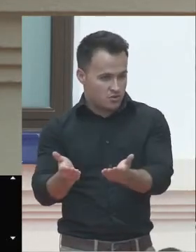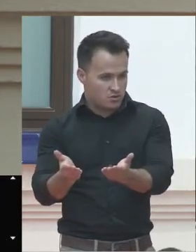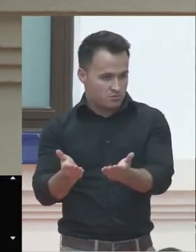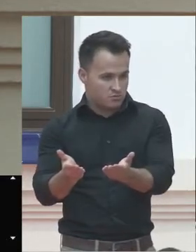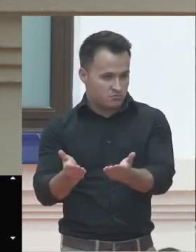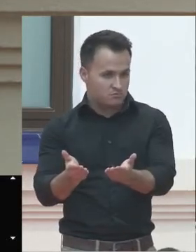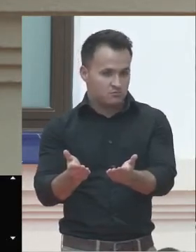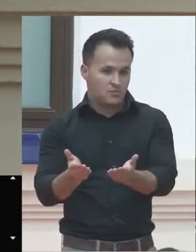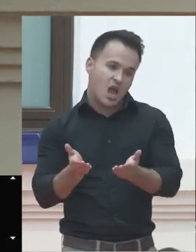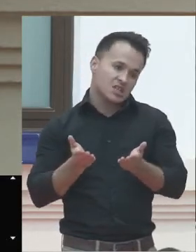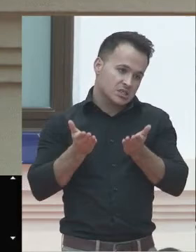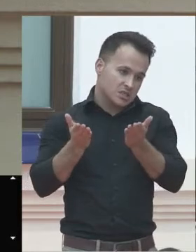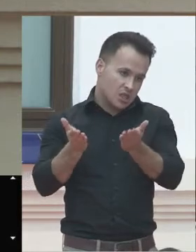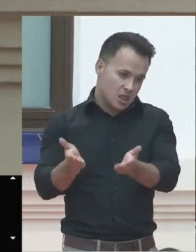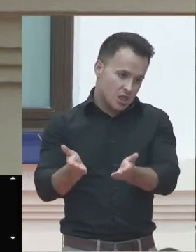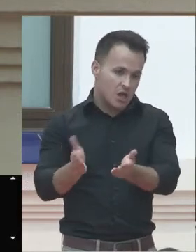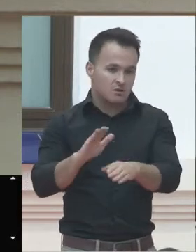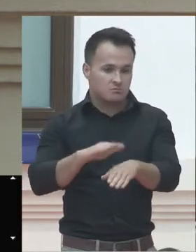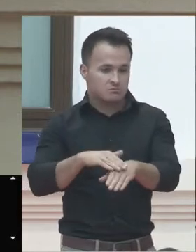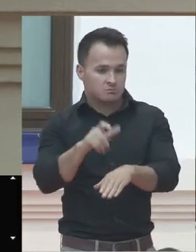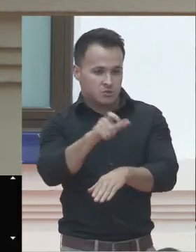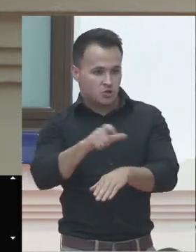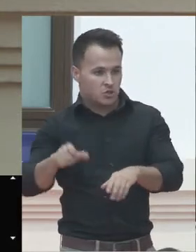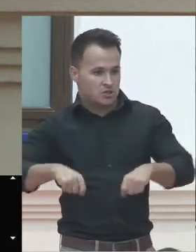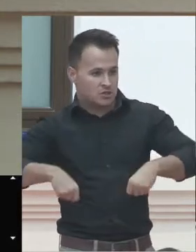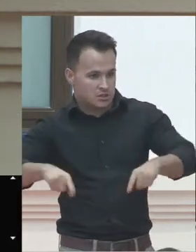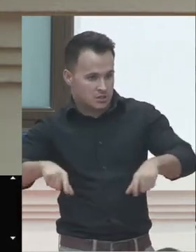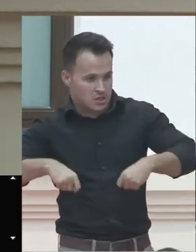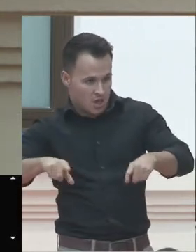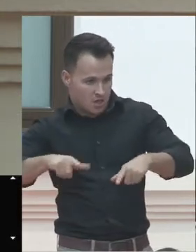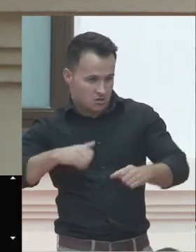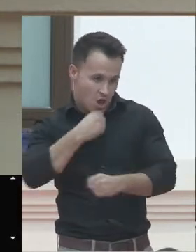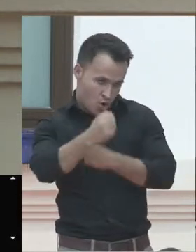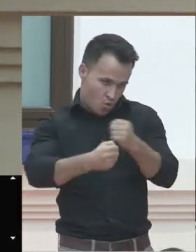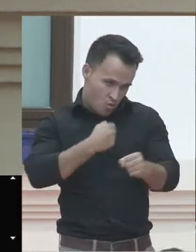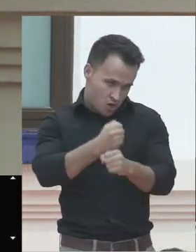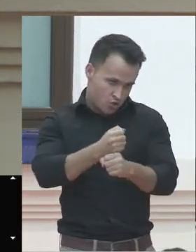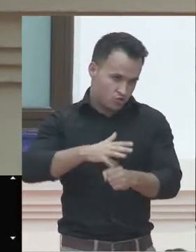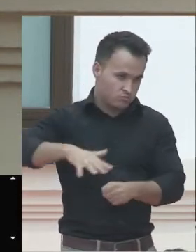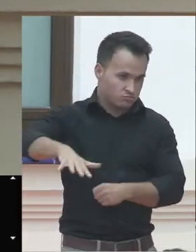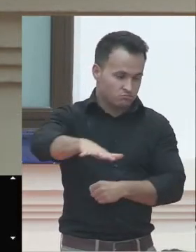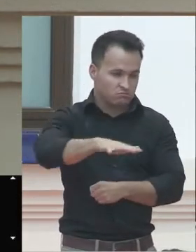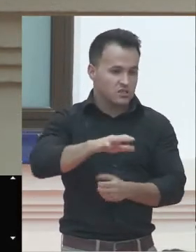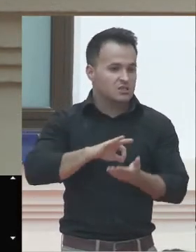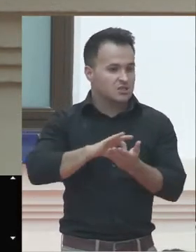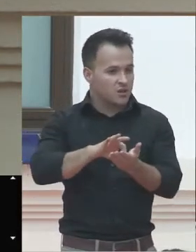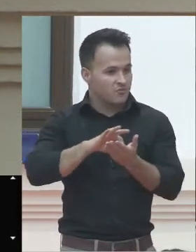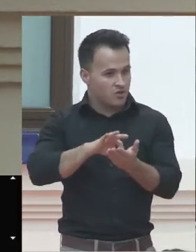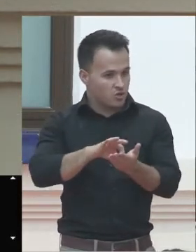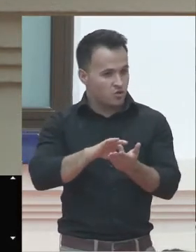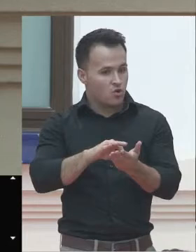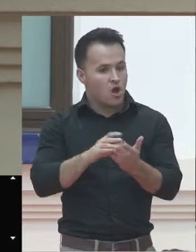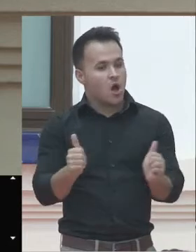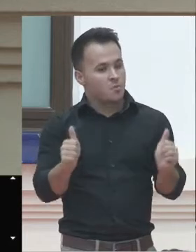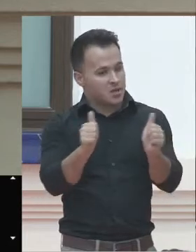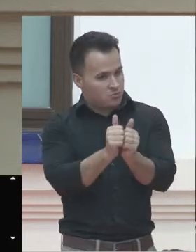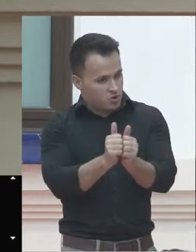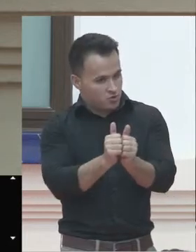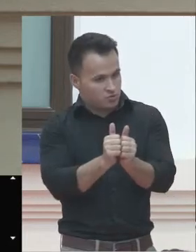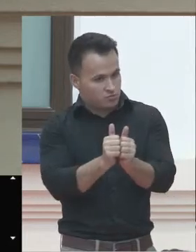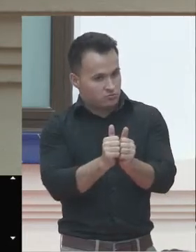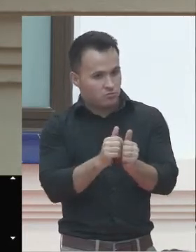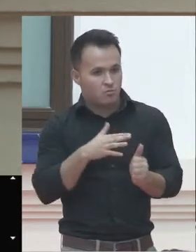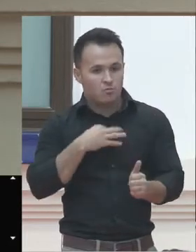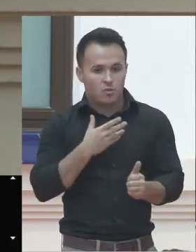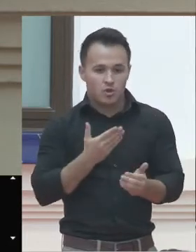de asistencia en sillas, con sillas en el aeropuerto, un servicio de acompañantes, de acompañamiento, que puede